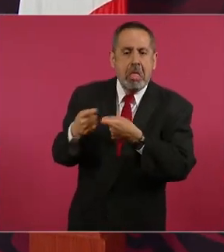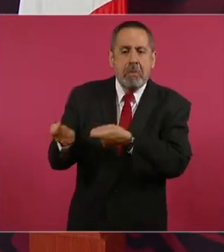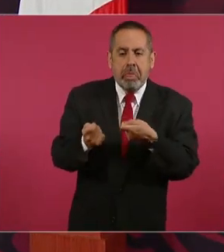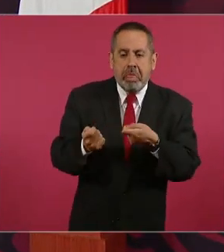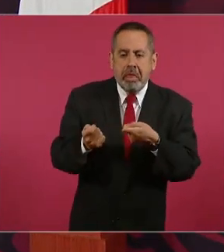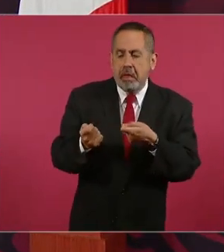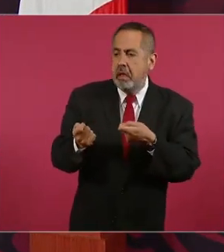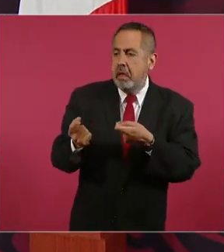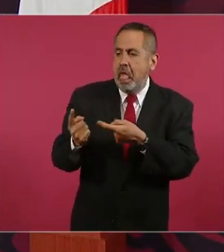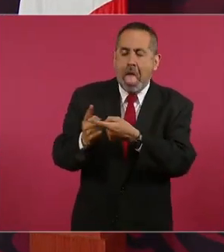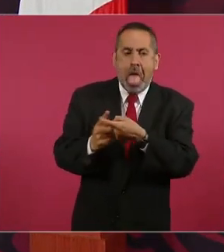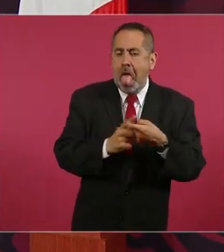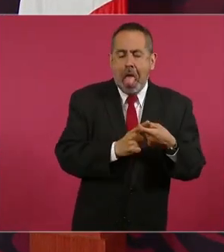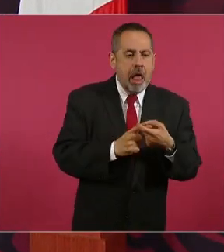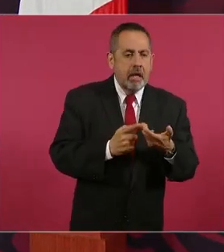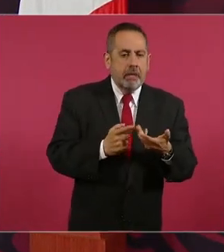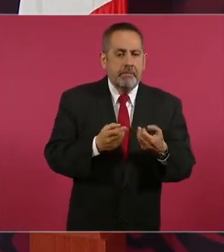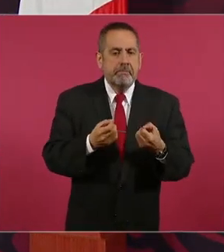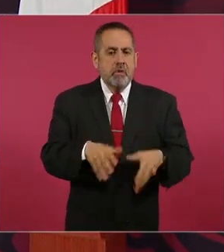Y